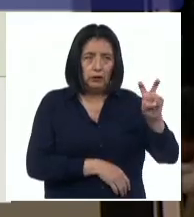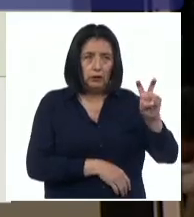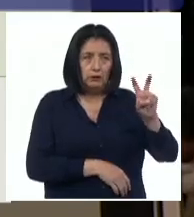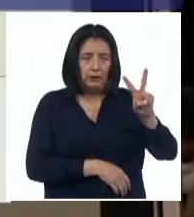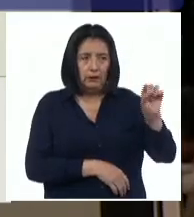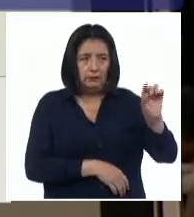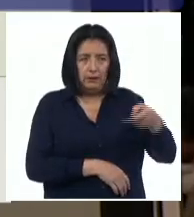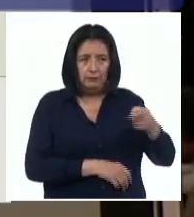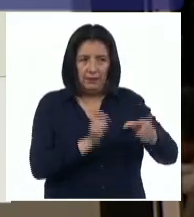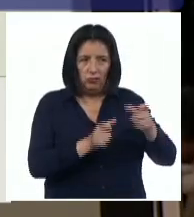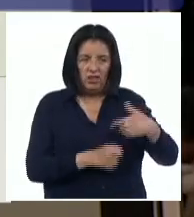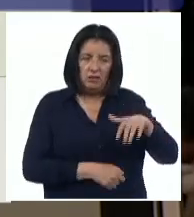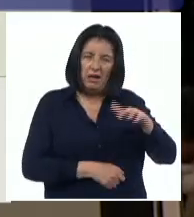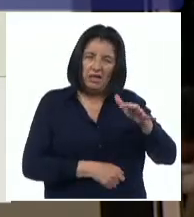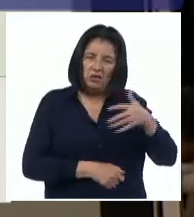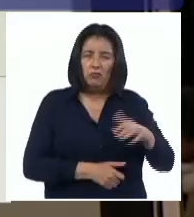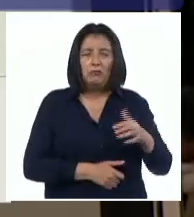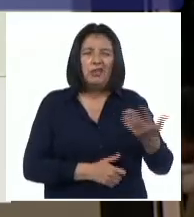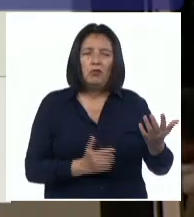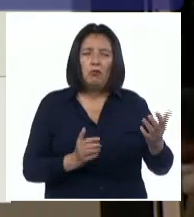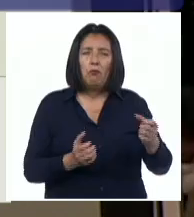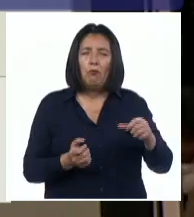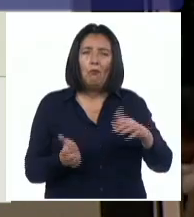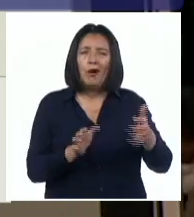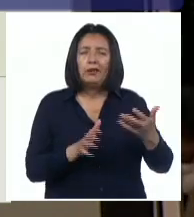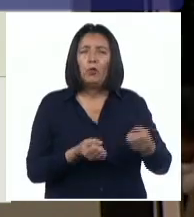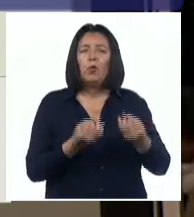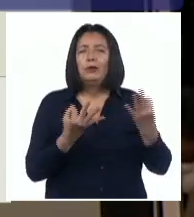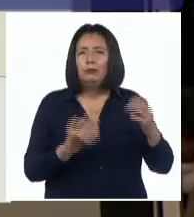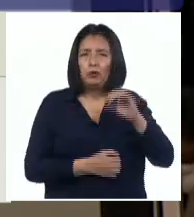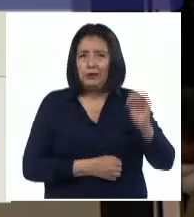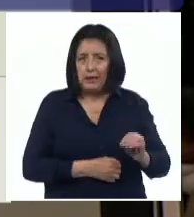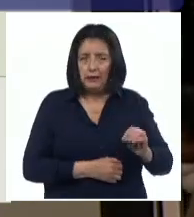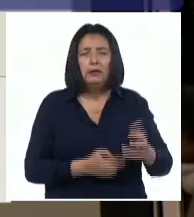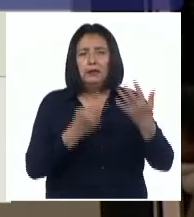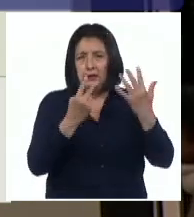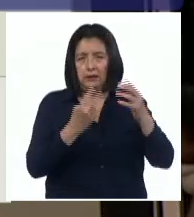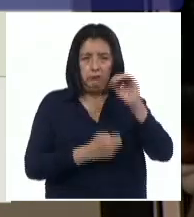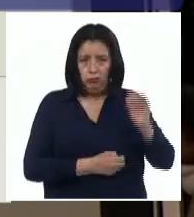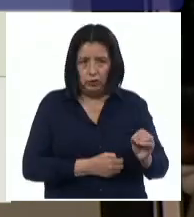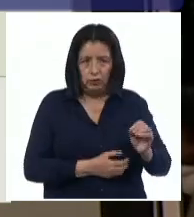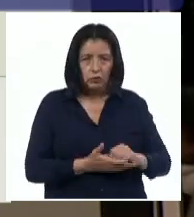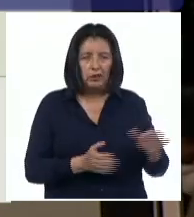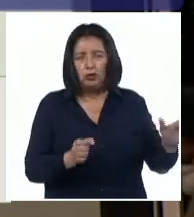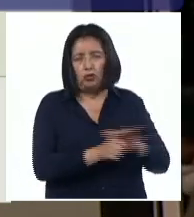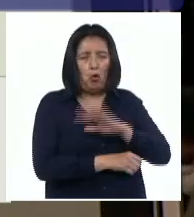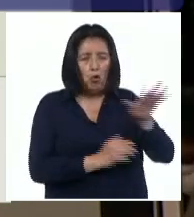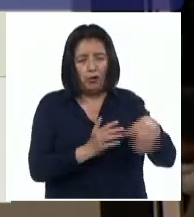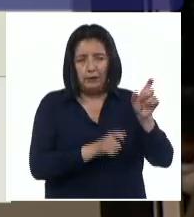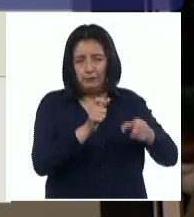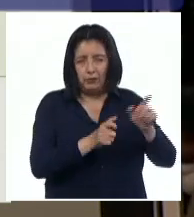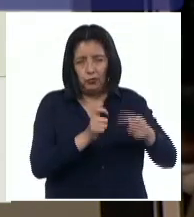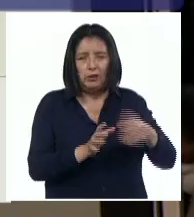personas, tenemos que más o menos la letalidad es de aproximadamente 7%. Del total de